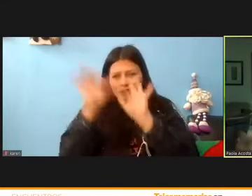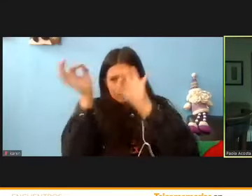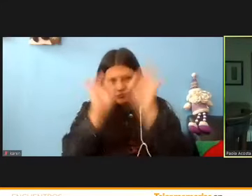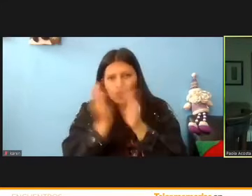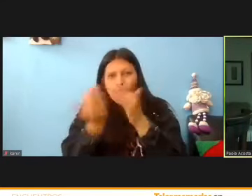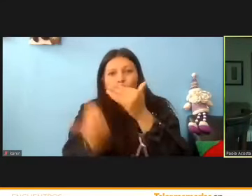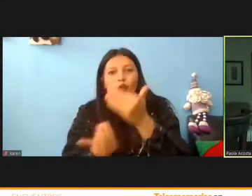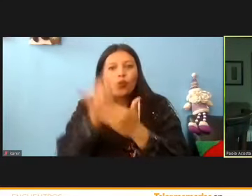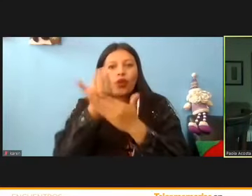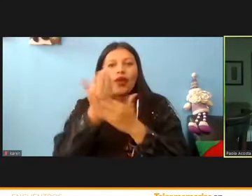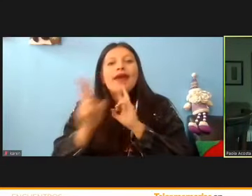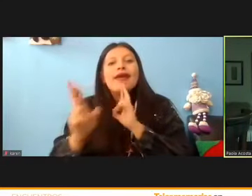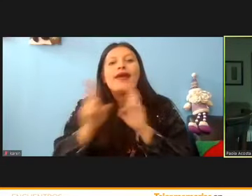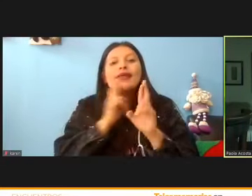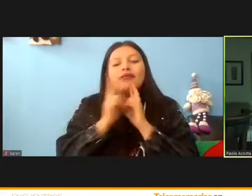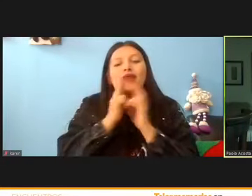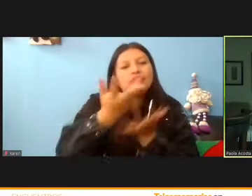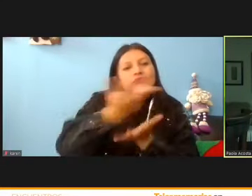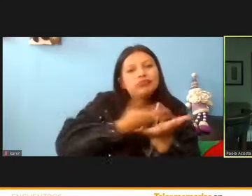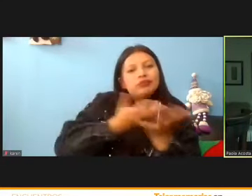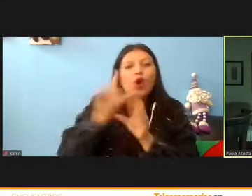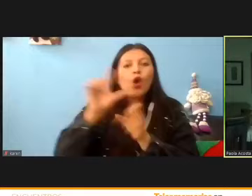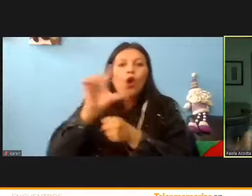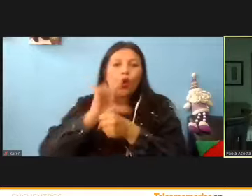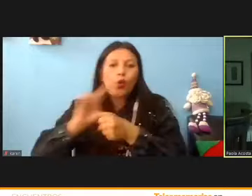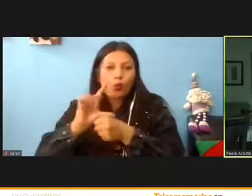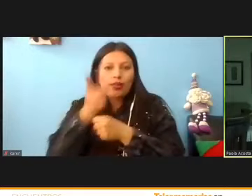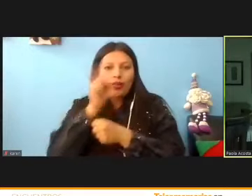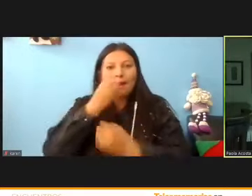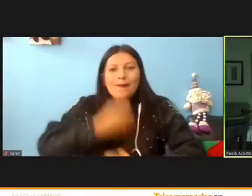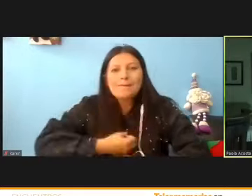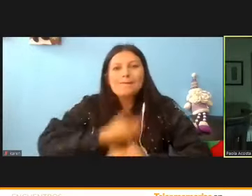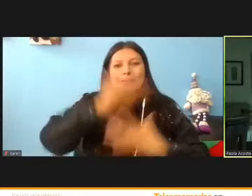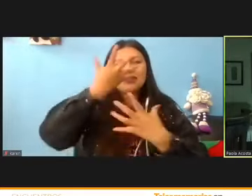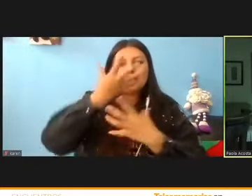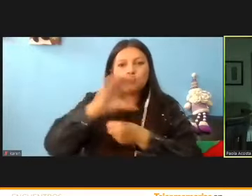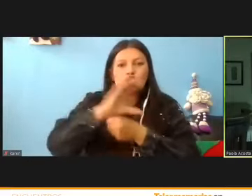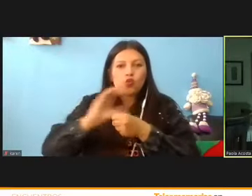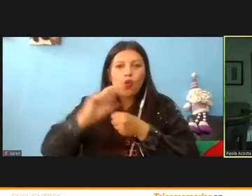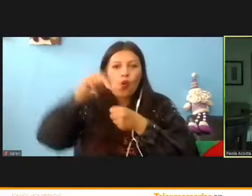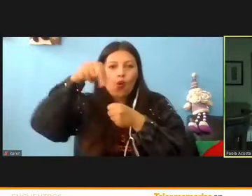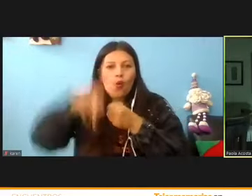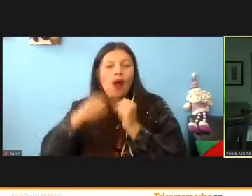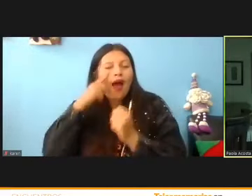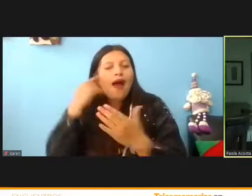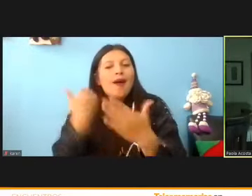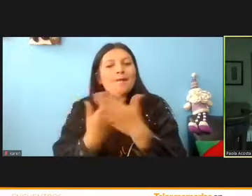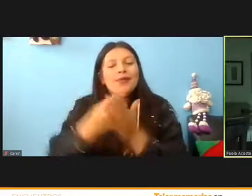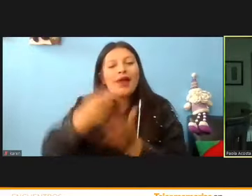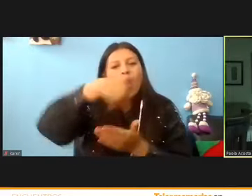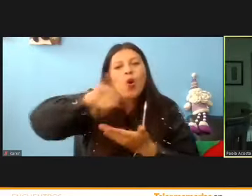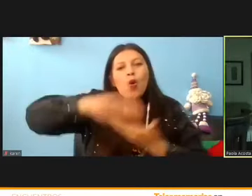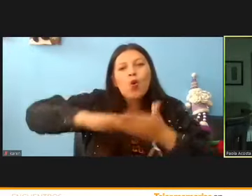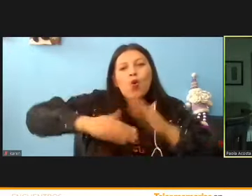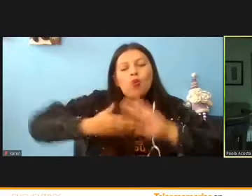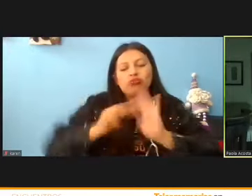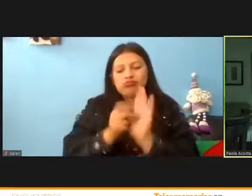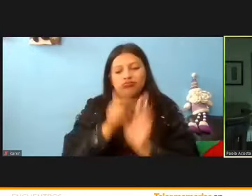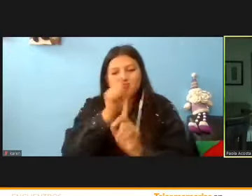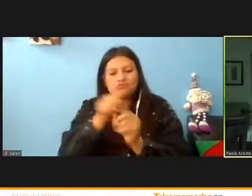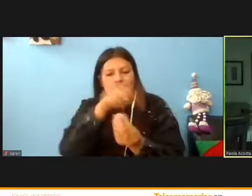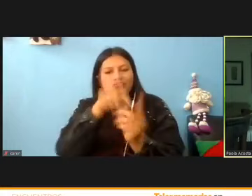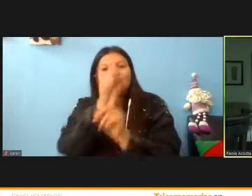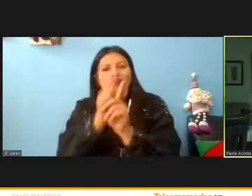nuevas relaciones de relacionamiento local y de expresión ciudadana que evidencian a las comunidades como unos